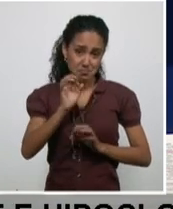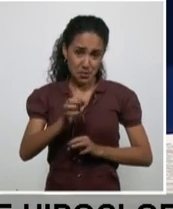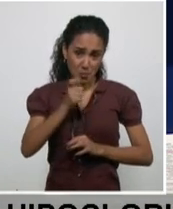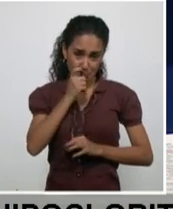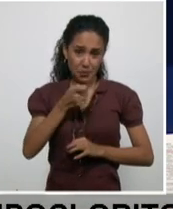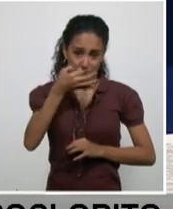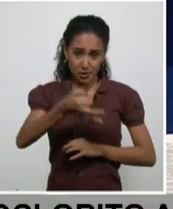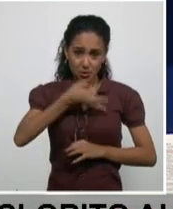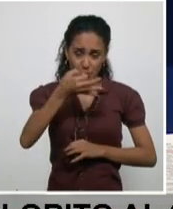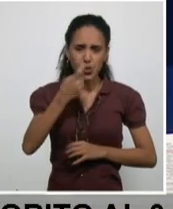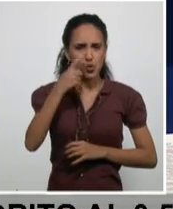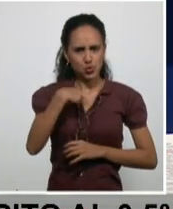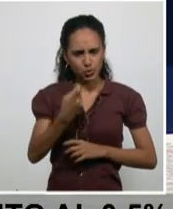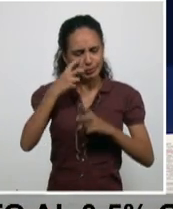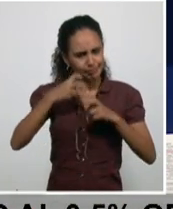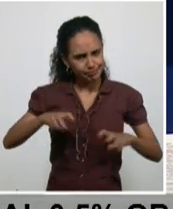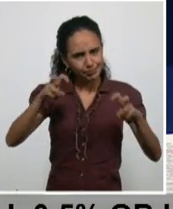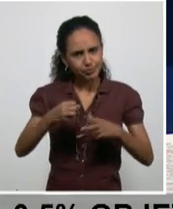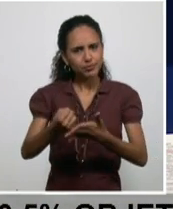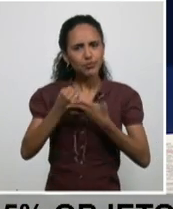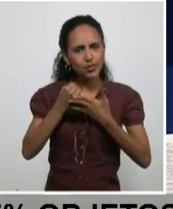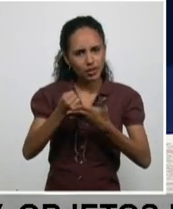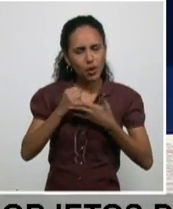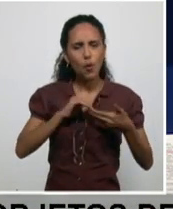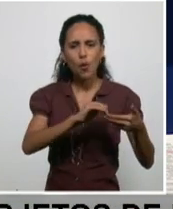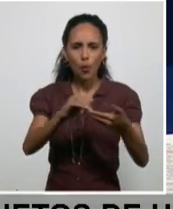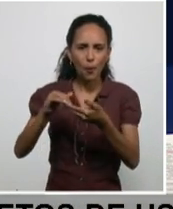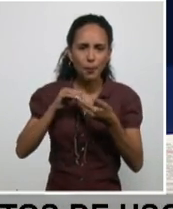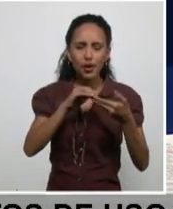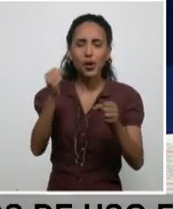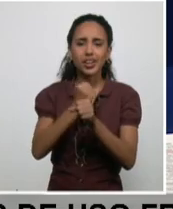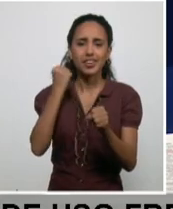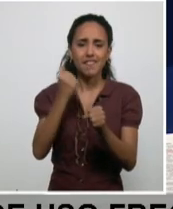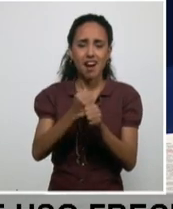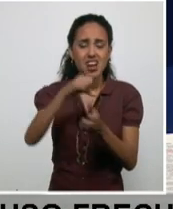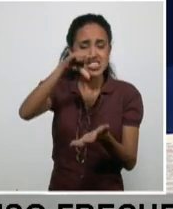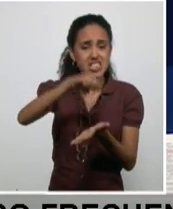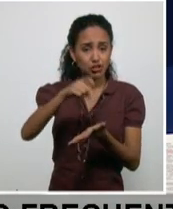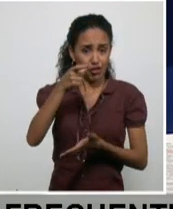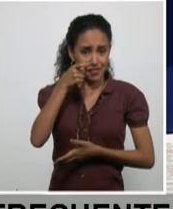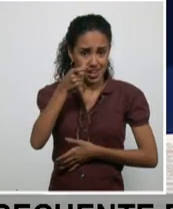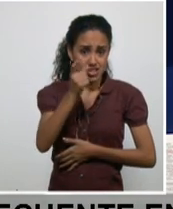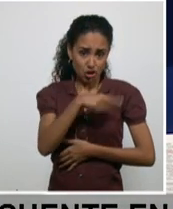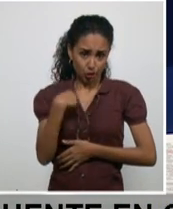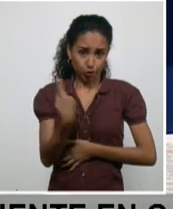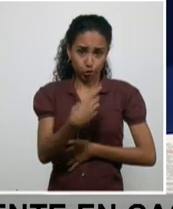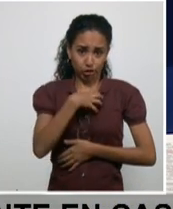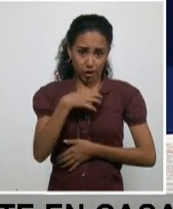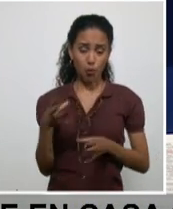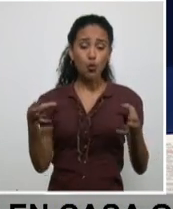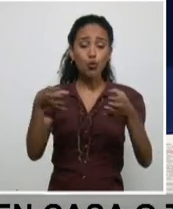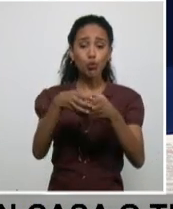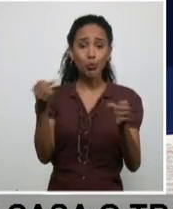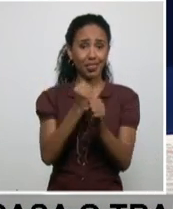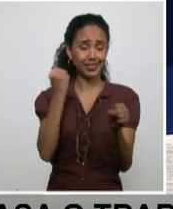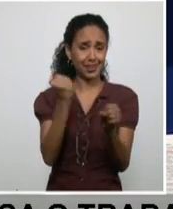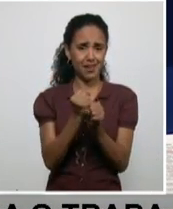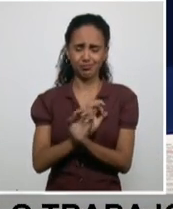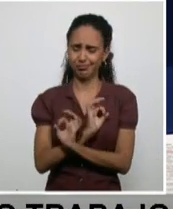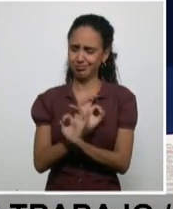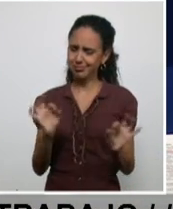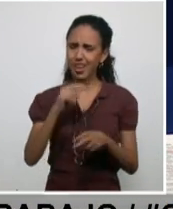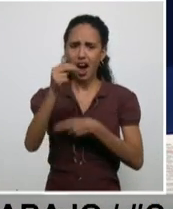una revisión, nos ayudaron los compañeros que trabajan en el centro de vigilancia, nosotros tenemos un centro de vigilancia con un equipo de trabajo excelente que hace